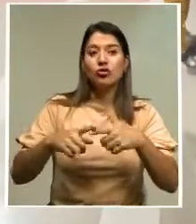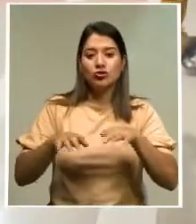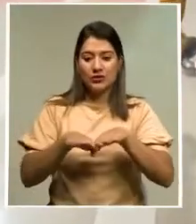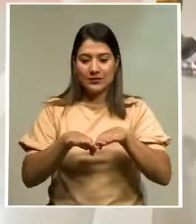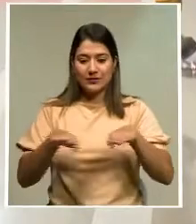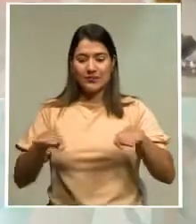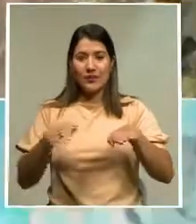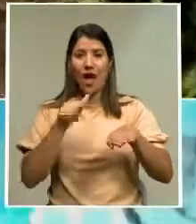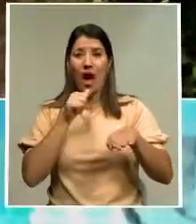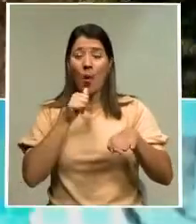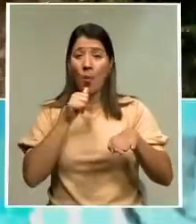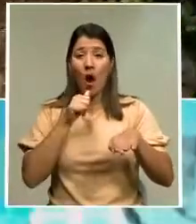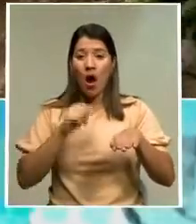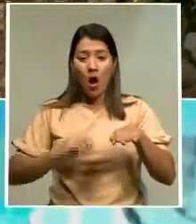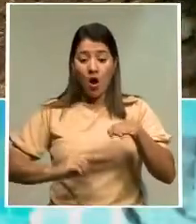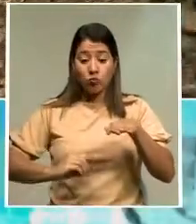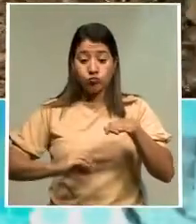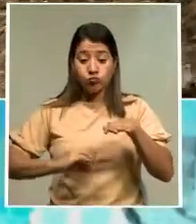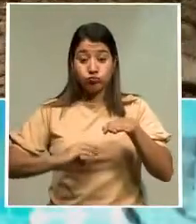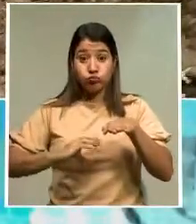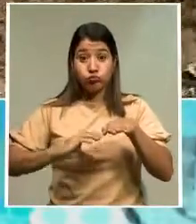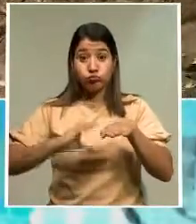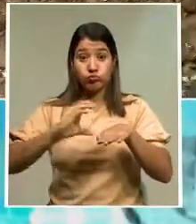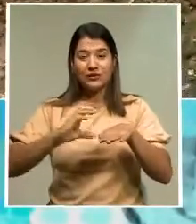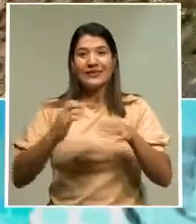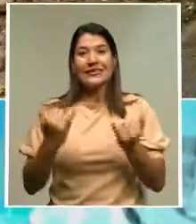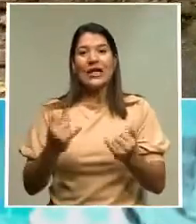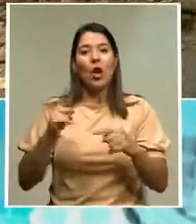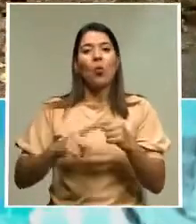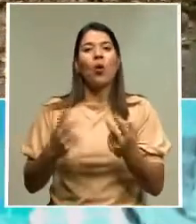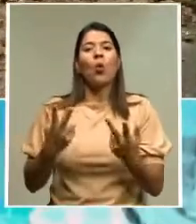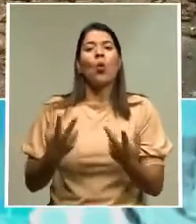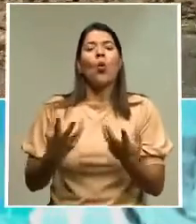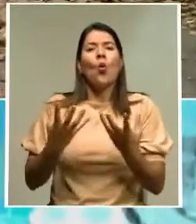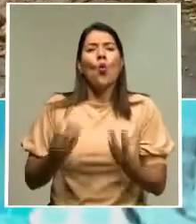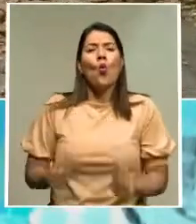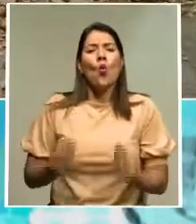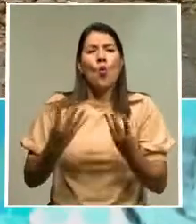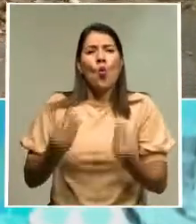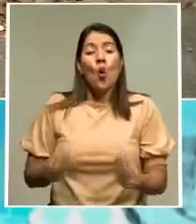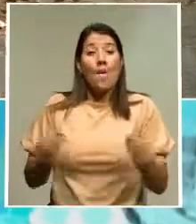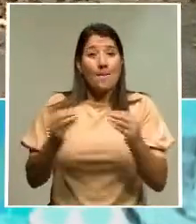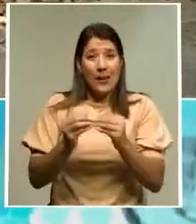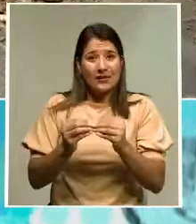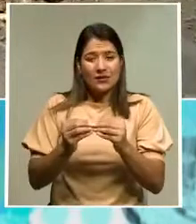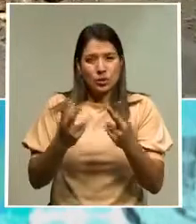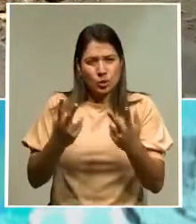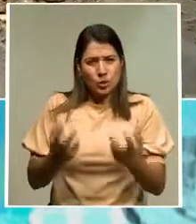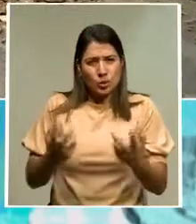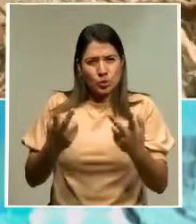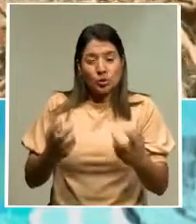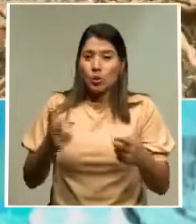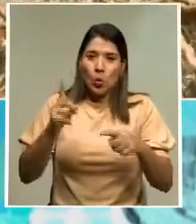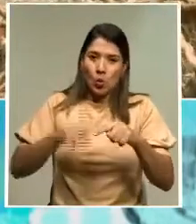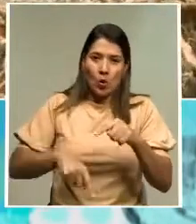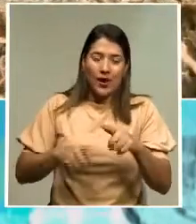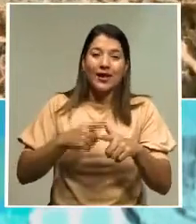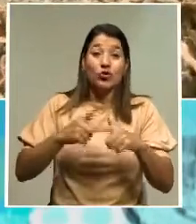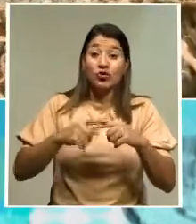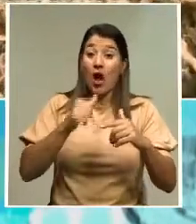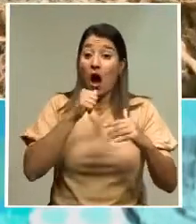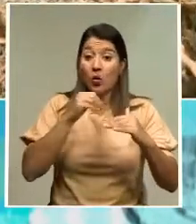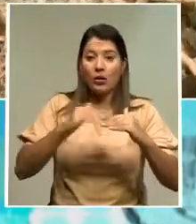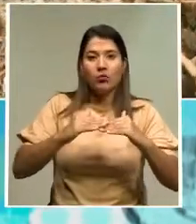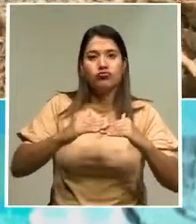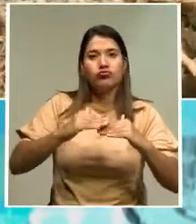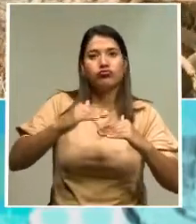ende inundaciones y también deslizamientos. En este momento acaba de salir una unidad de apoyo de San José hacia la zona de la vertiente